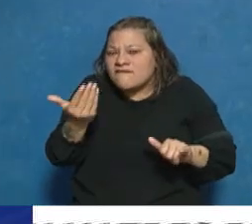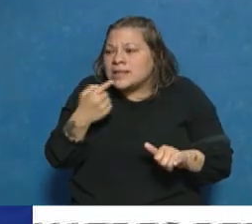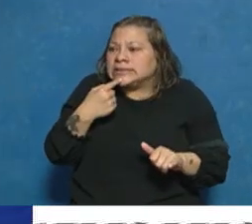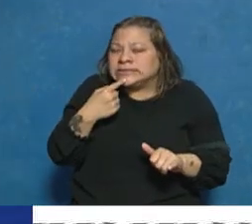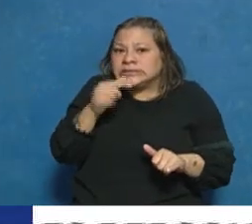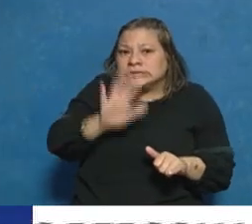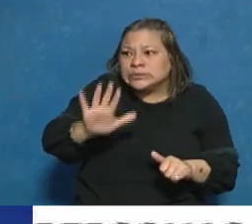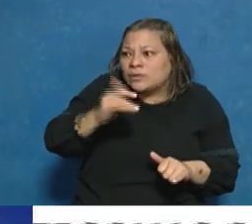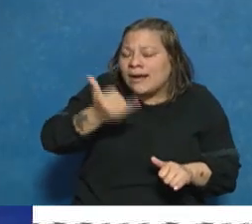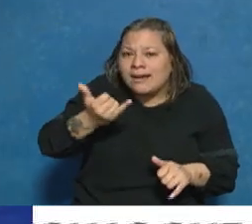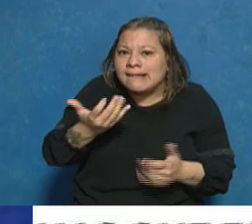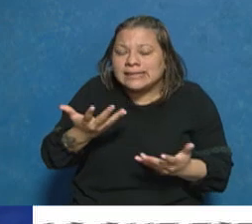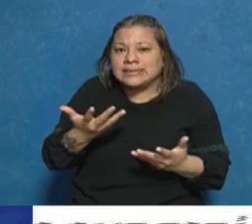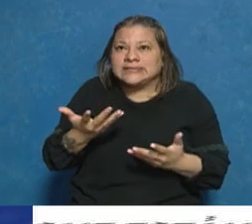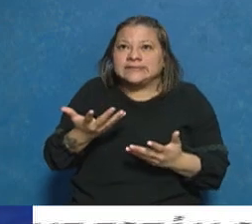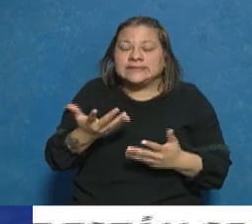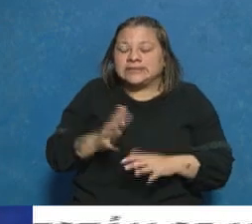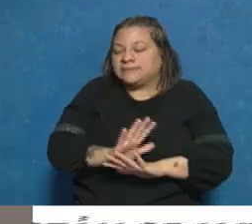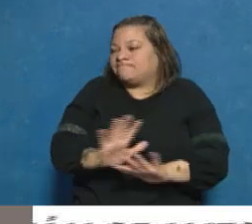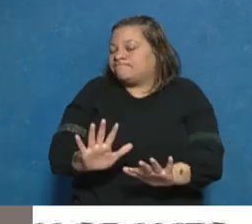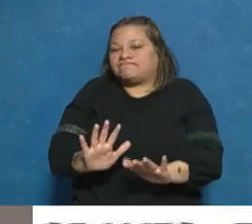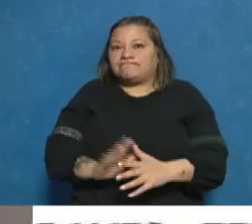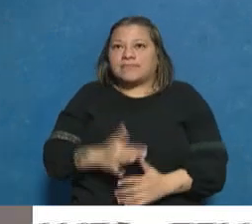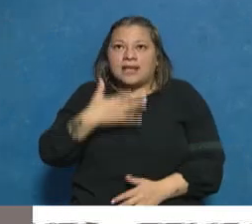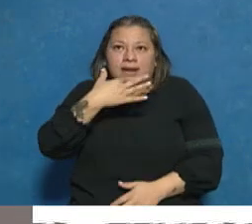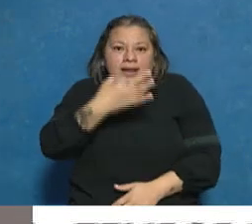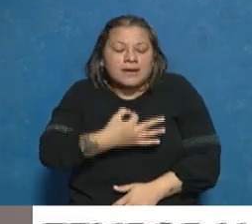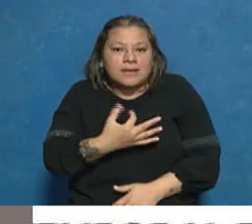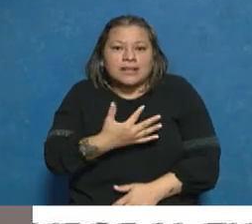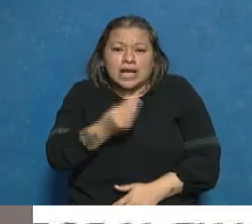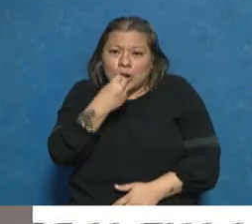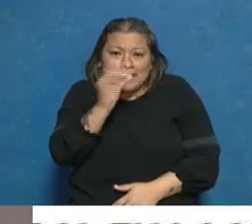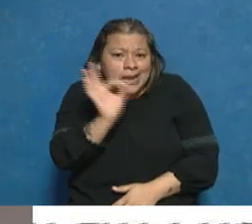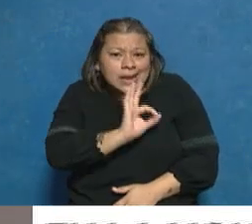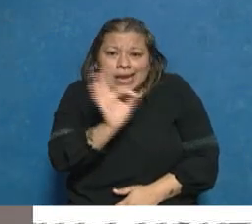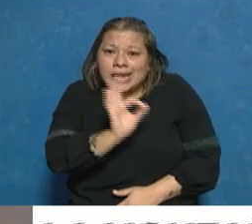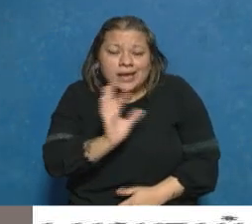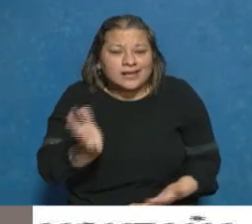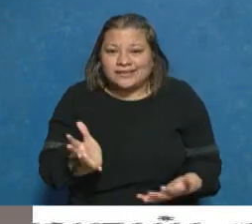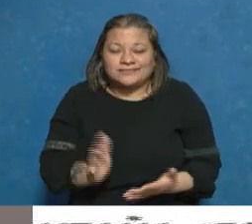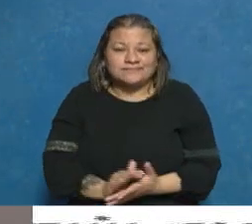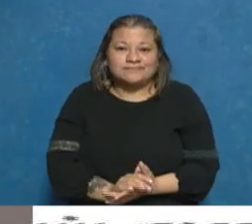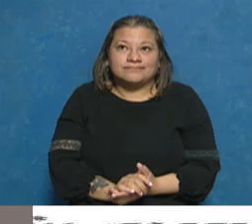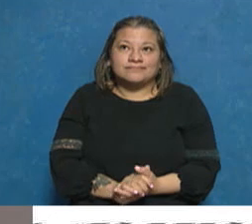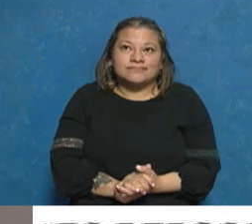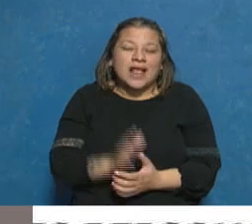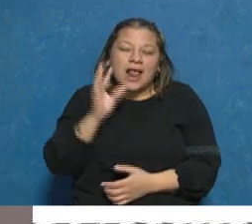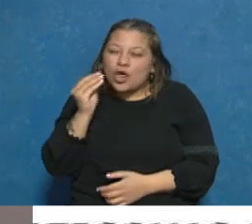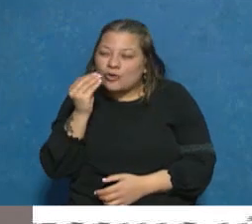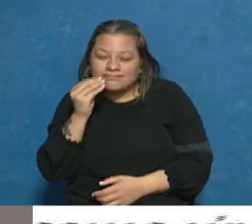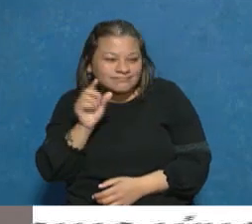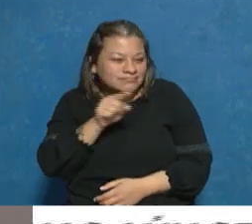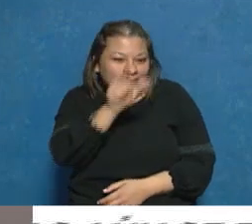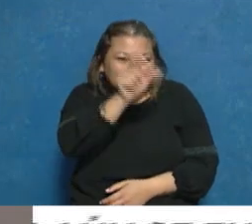incertidumbre que se vivió a bordo fue extrema yo la verdad que comer nada casi es y fueron un poco me convidaron un poco